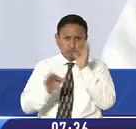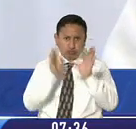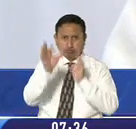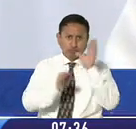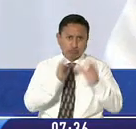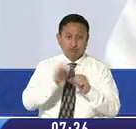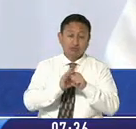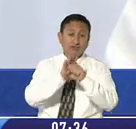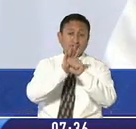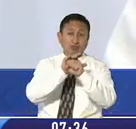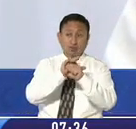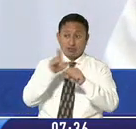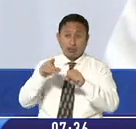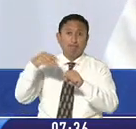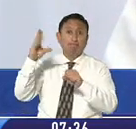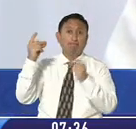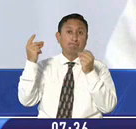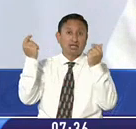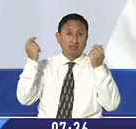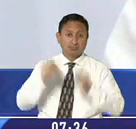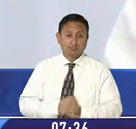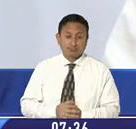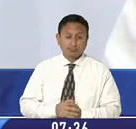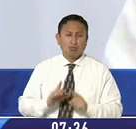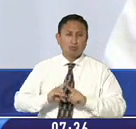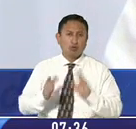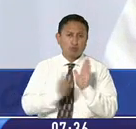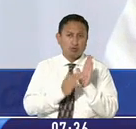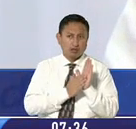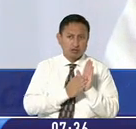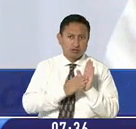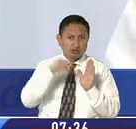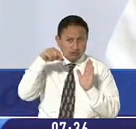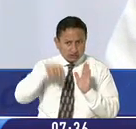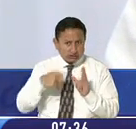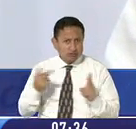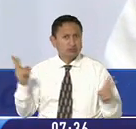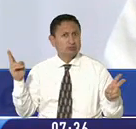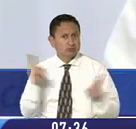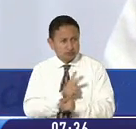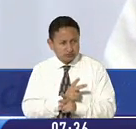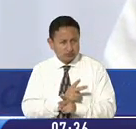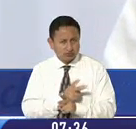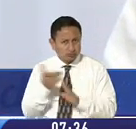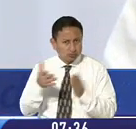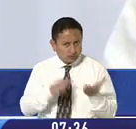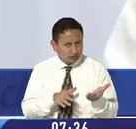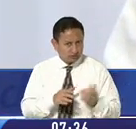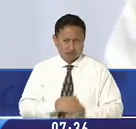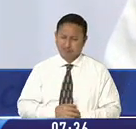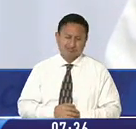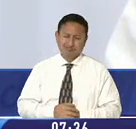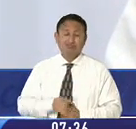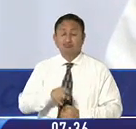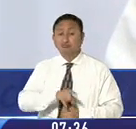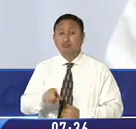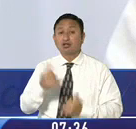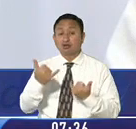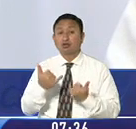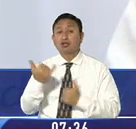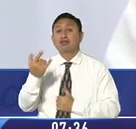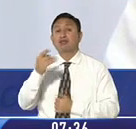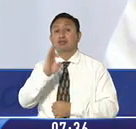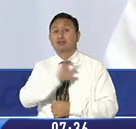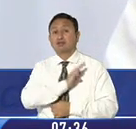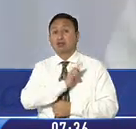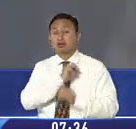se ha demostrado realmente que sea más grave o más letal que el Omicron. Eso está en manos de un panel de expertos de la Organización Mundial de la